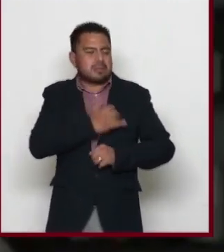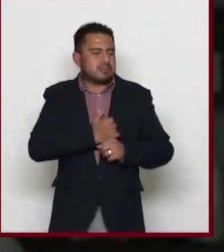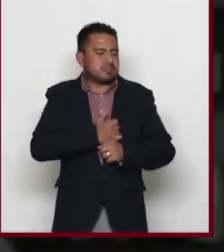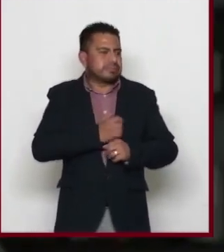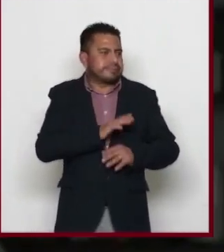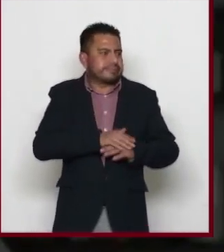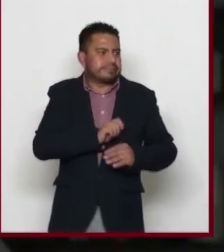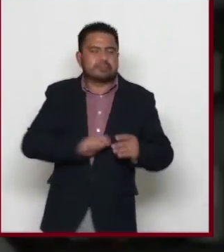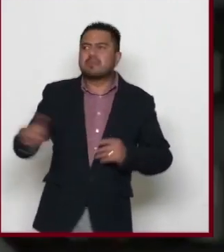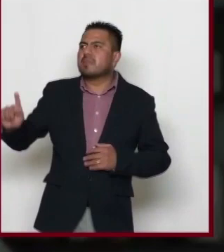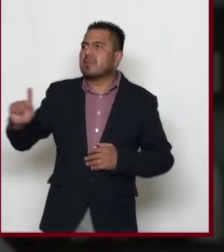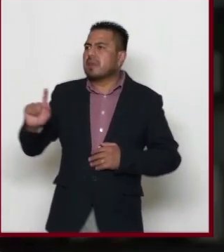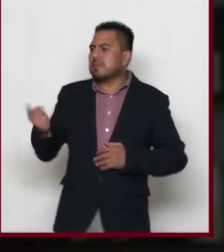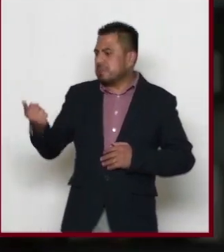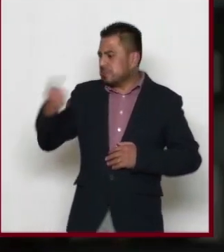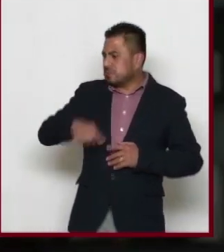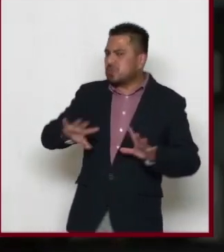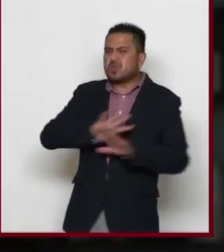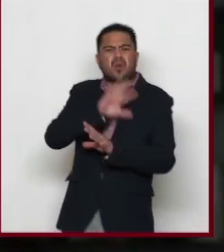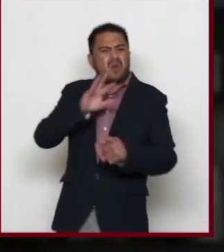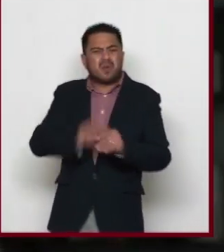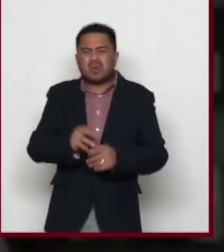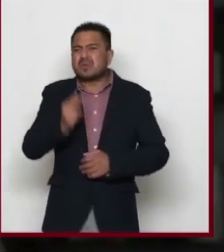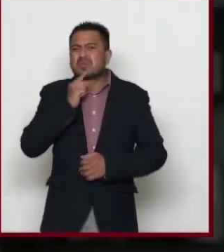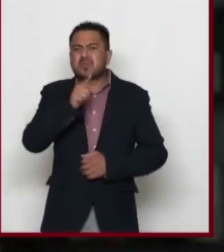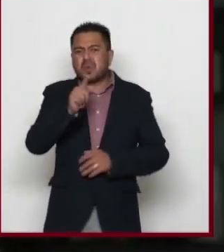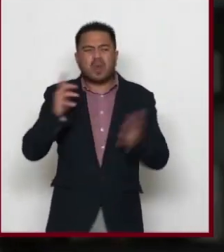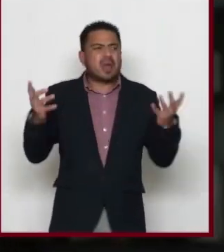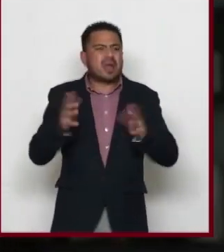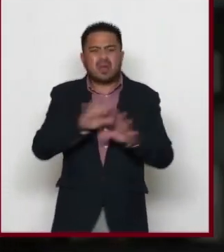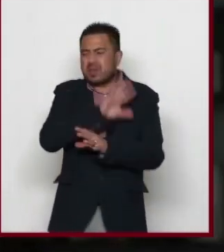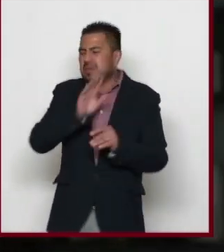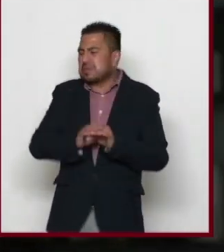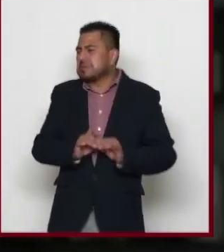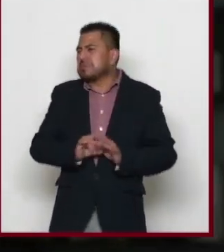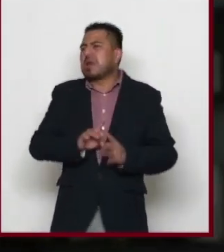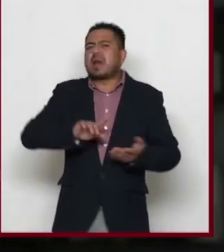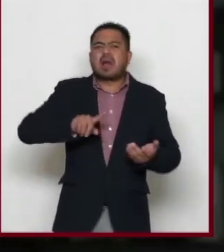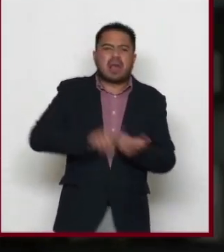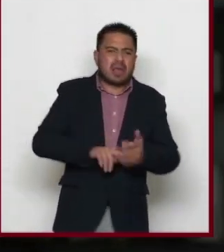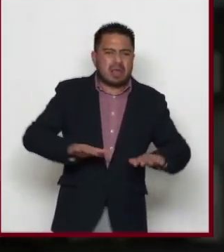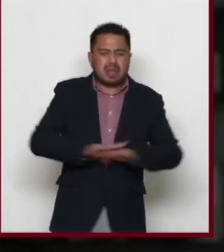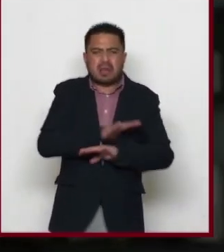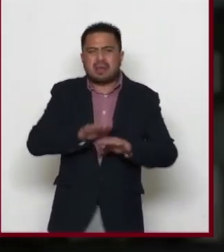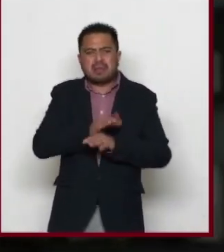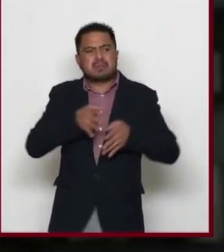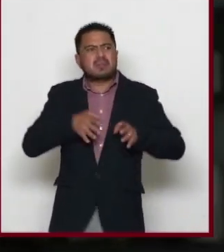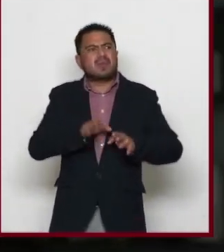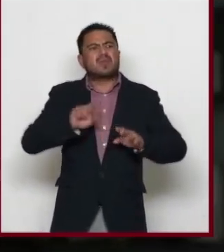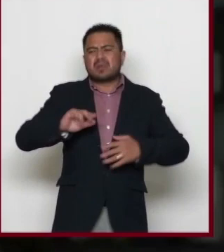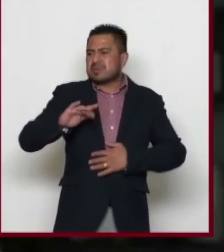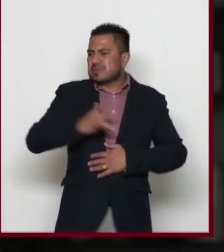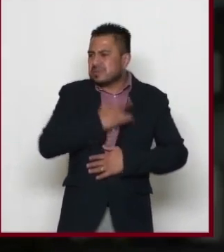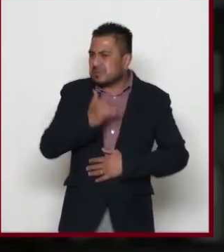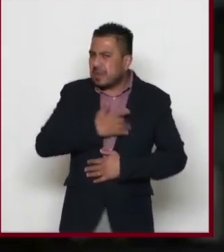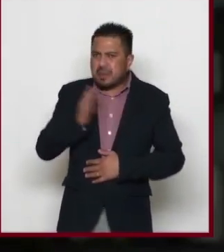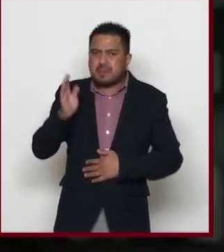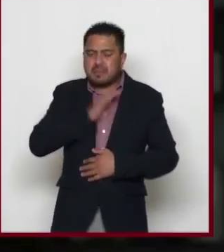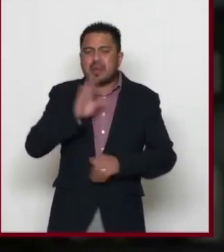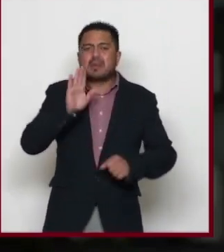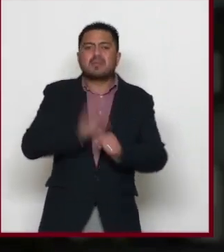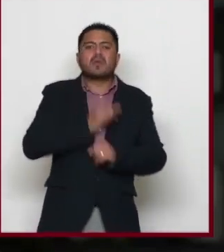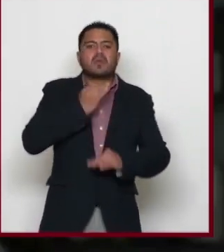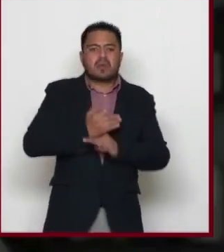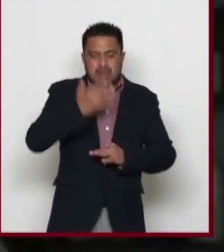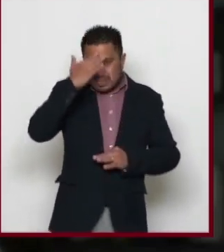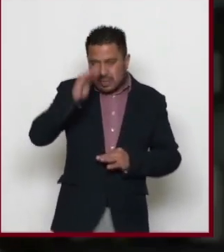me volví historiadora de la ciencia. Entonces, para mí la lección es que todo sirve, todo lo que hagas, o sea, si tú de repente decides cambiar